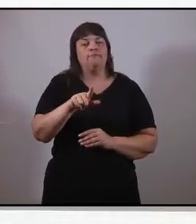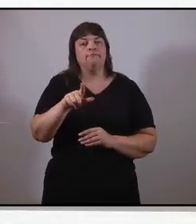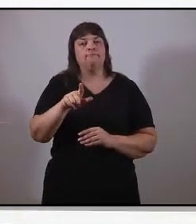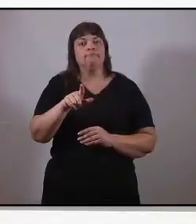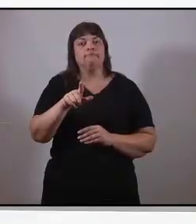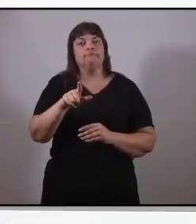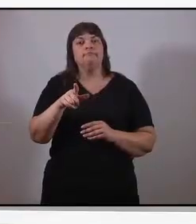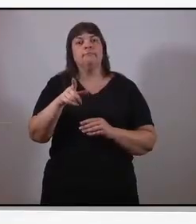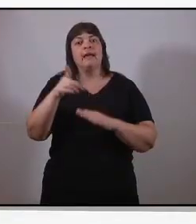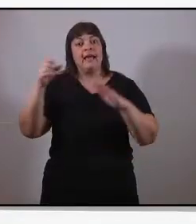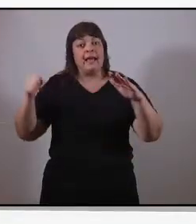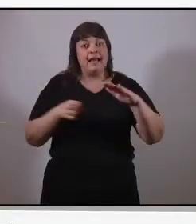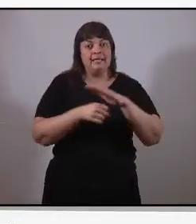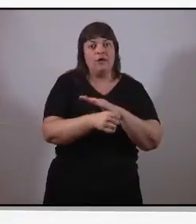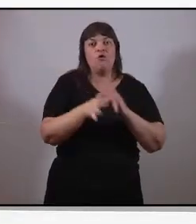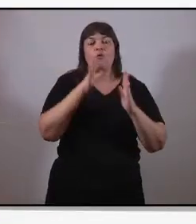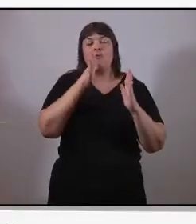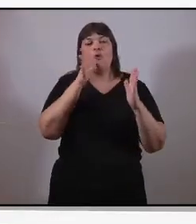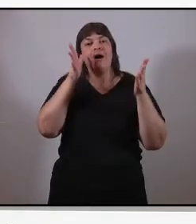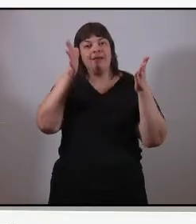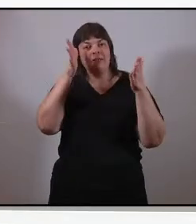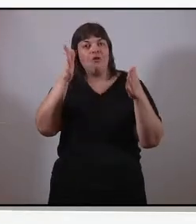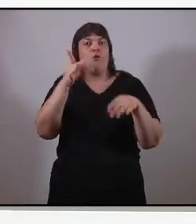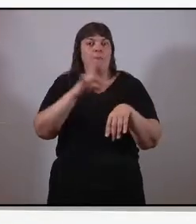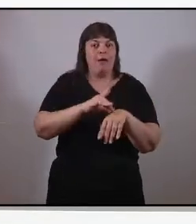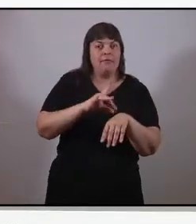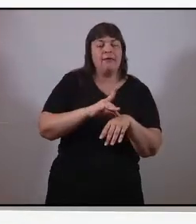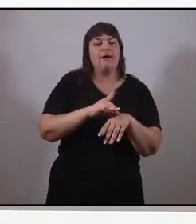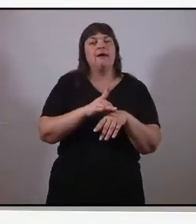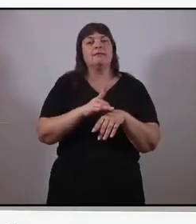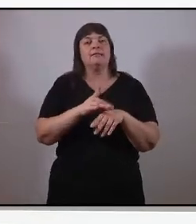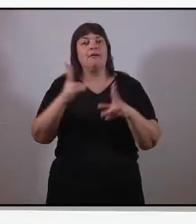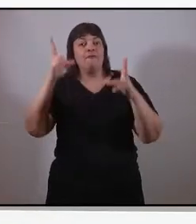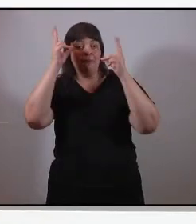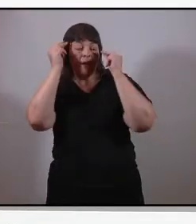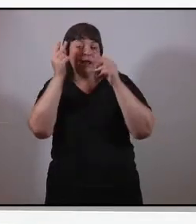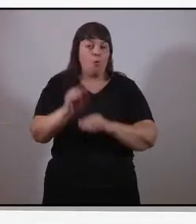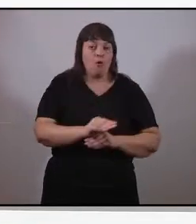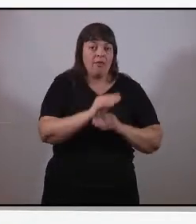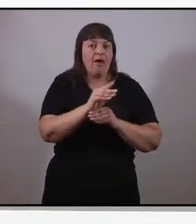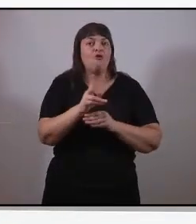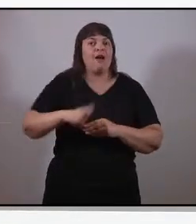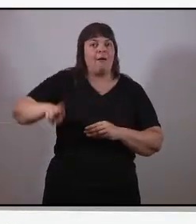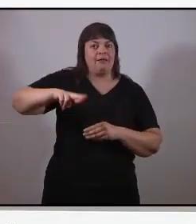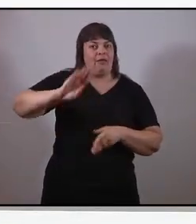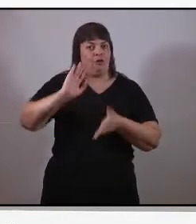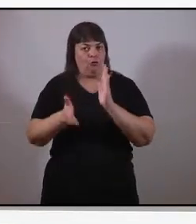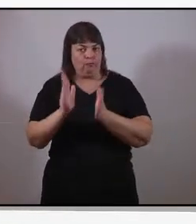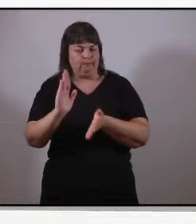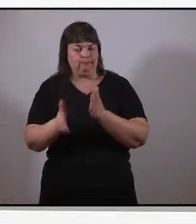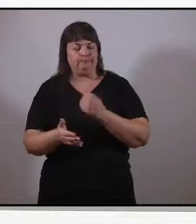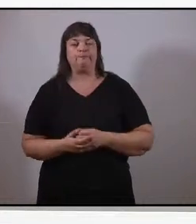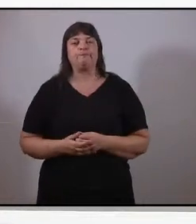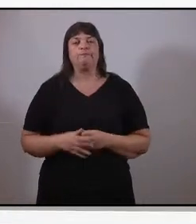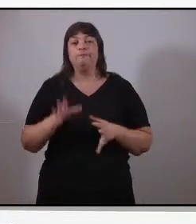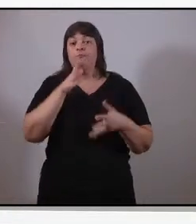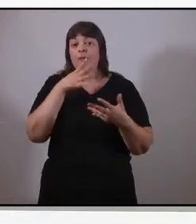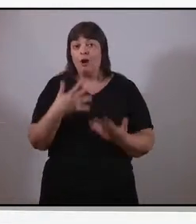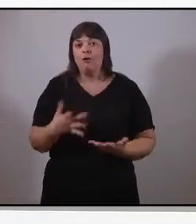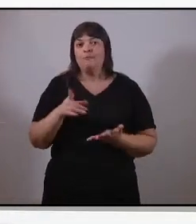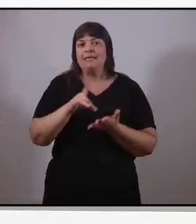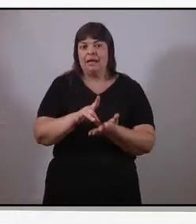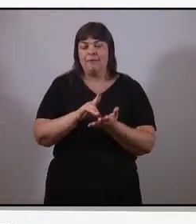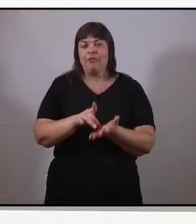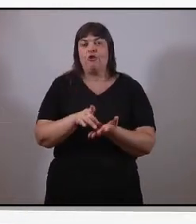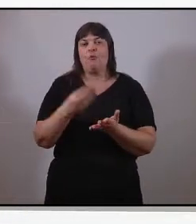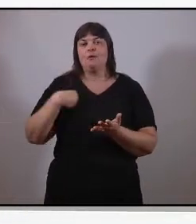ingresados para recibir atención médica, cuidados de enfermería y rehabilitación. Actualmente este